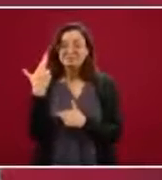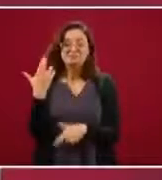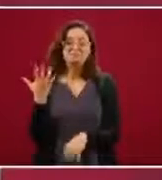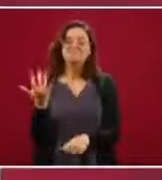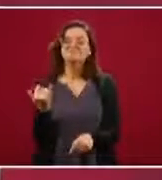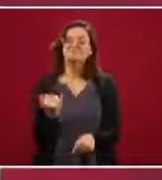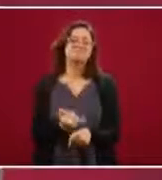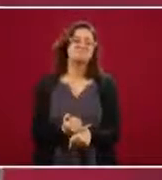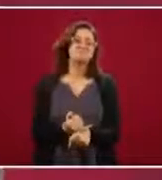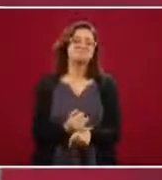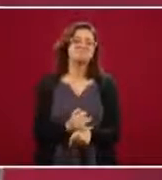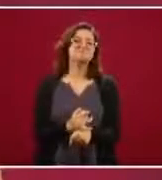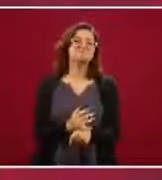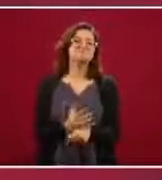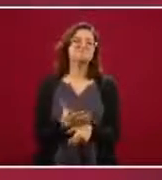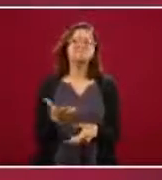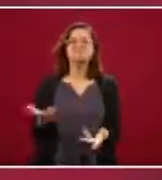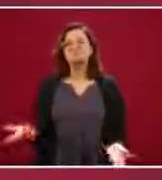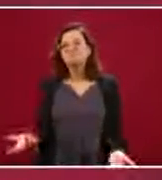no solamente